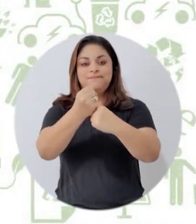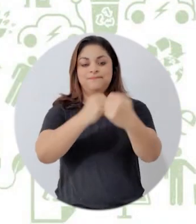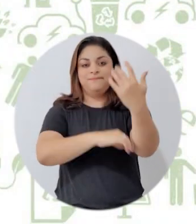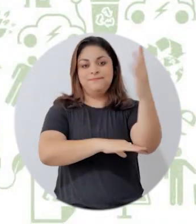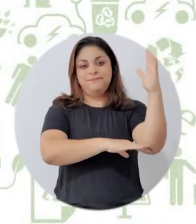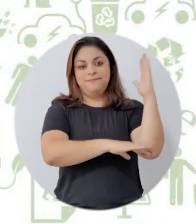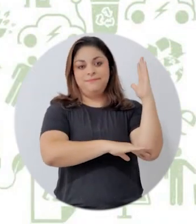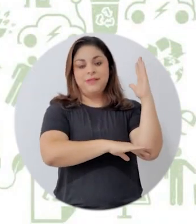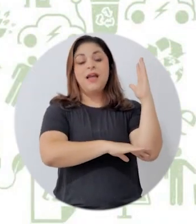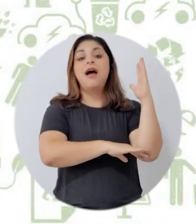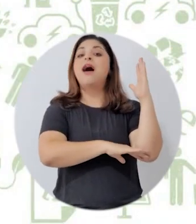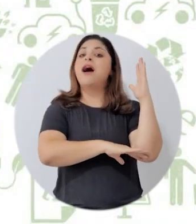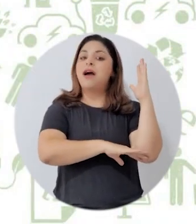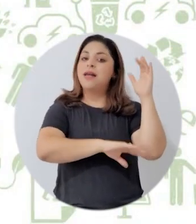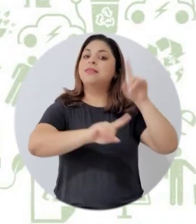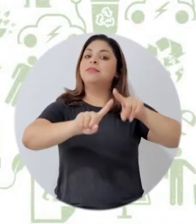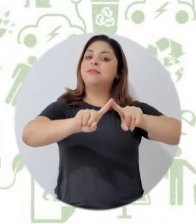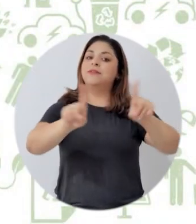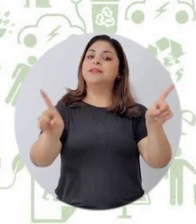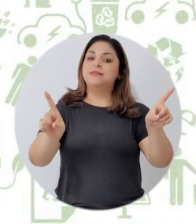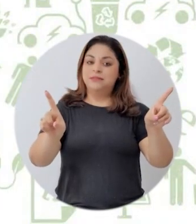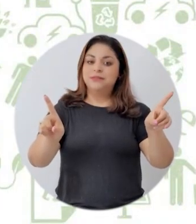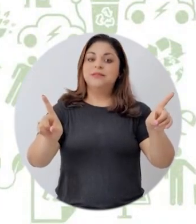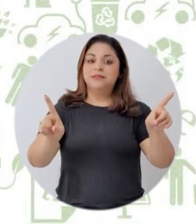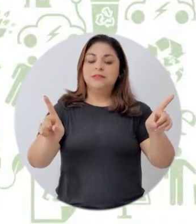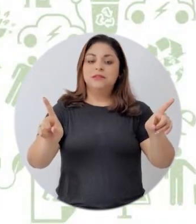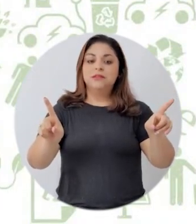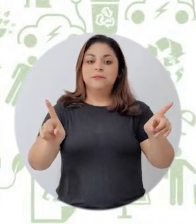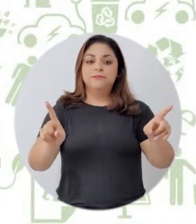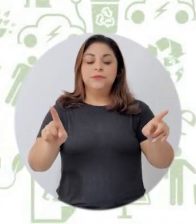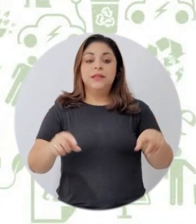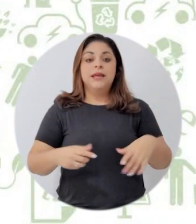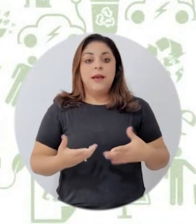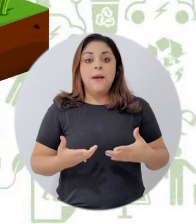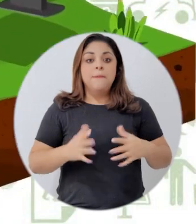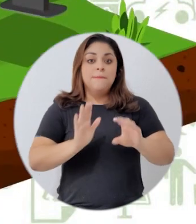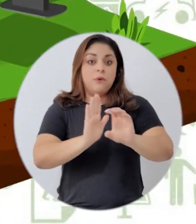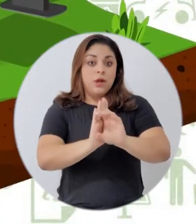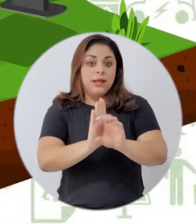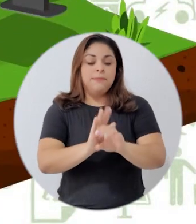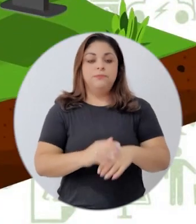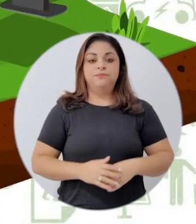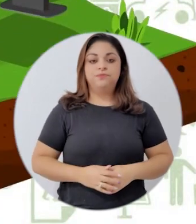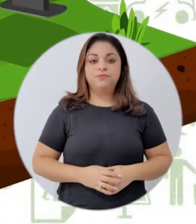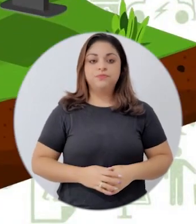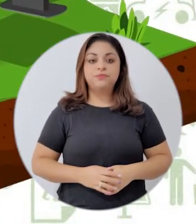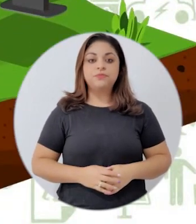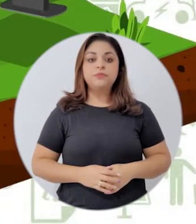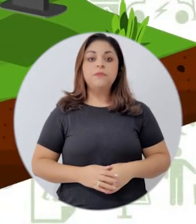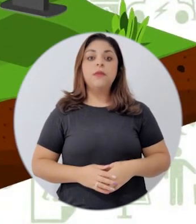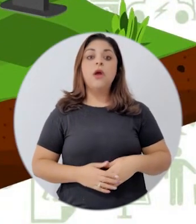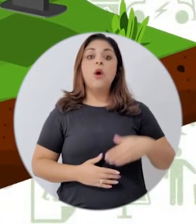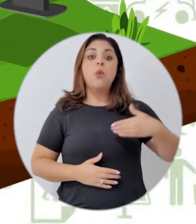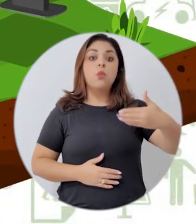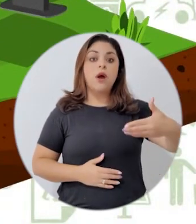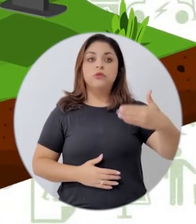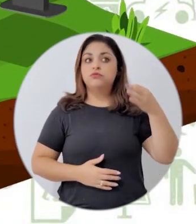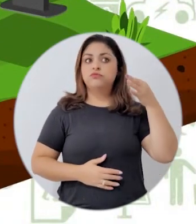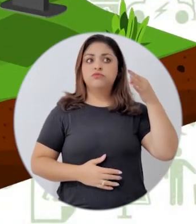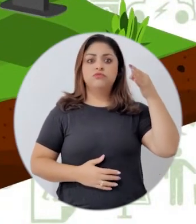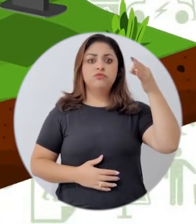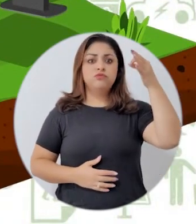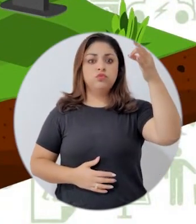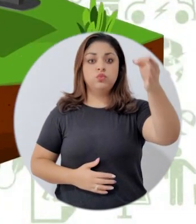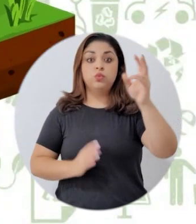inventario de emisiones con la que empieza y termina, si mi memoria no se equivoca y los compañeros me corrigen, a 2050, que fue la